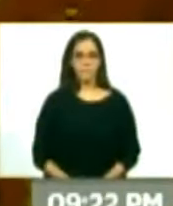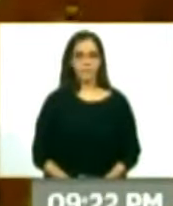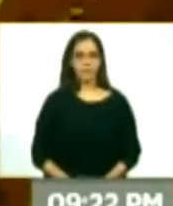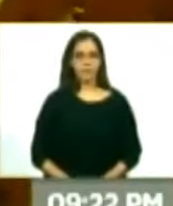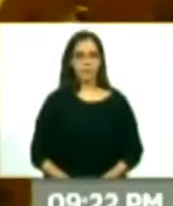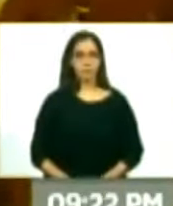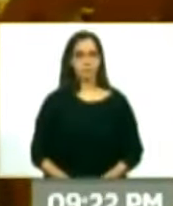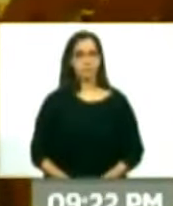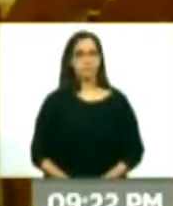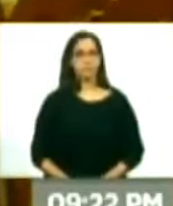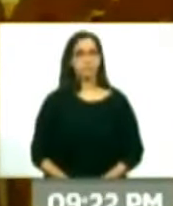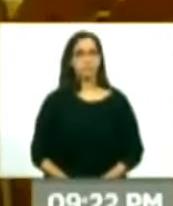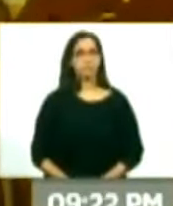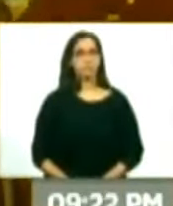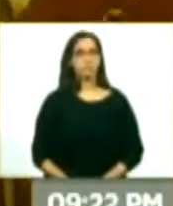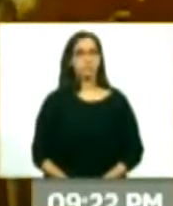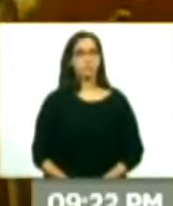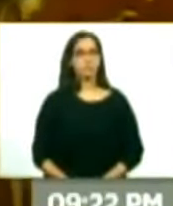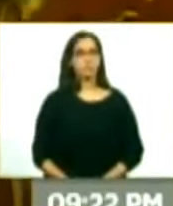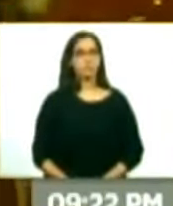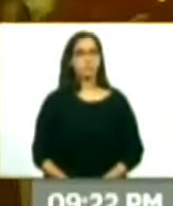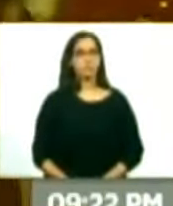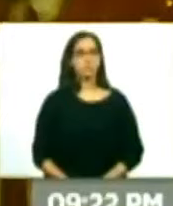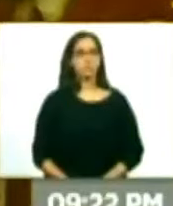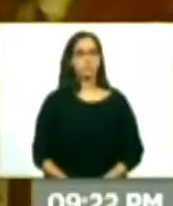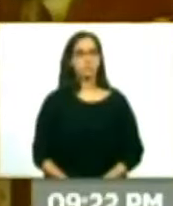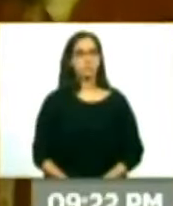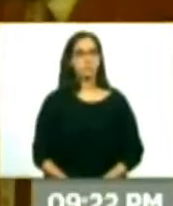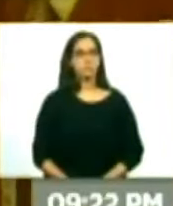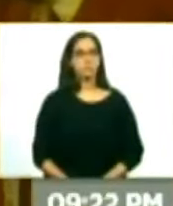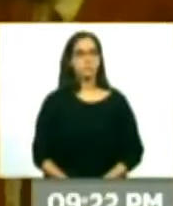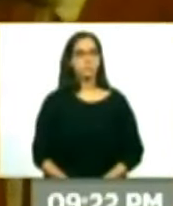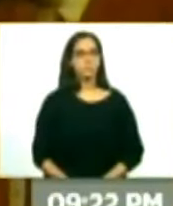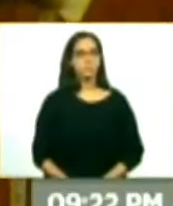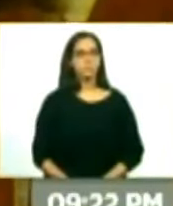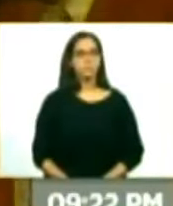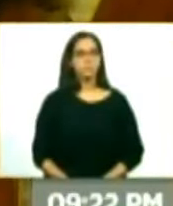la Asamblea Nacional para sabotear al gobierno,